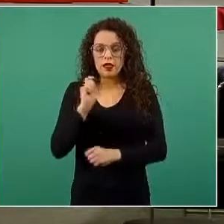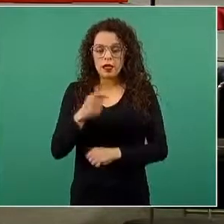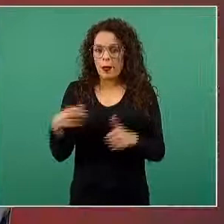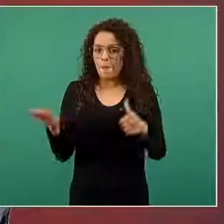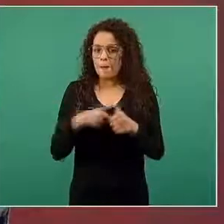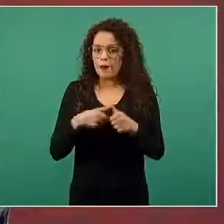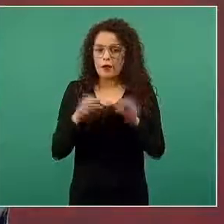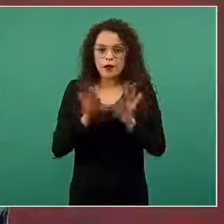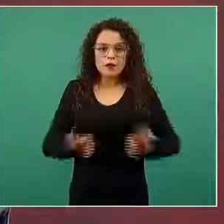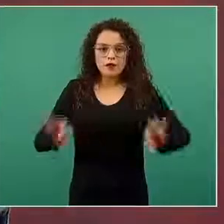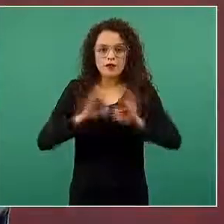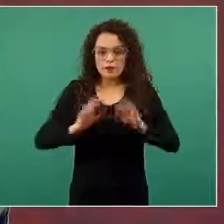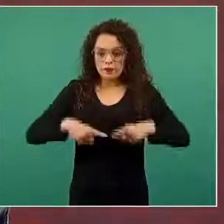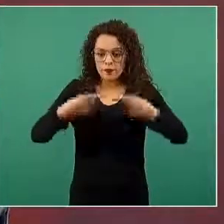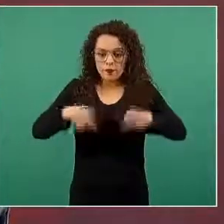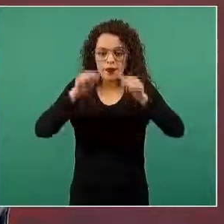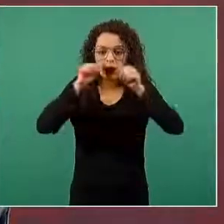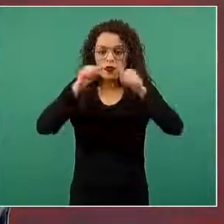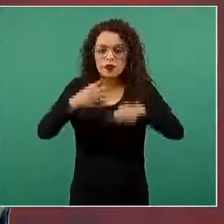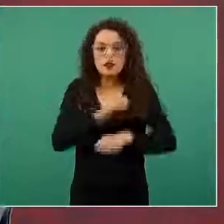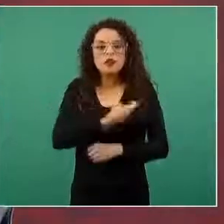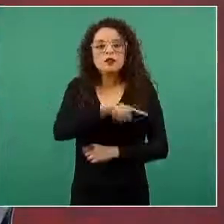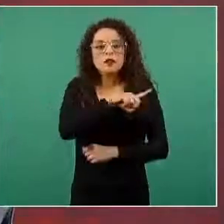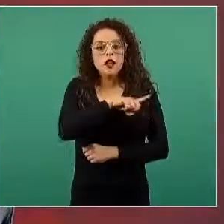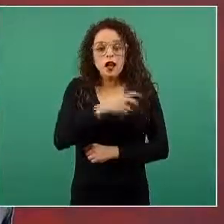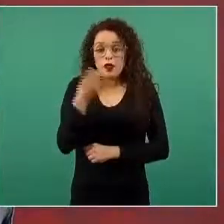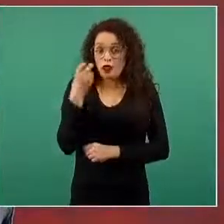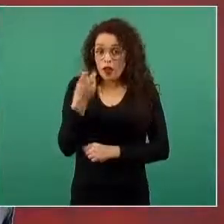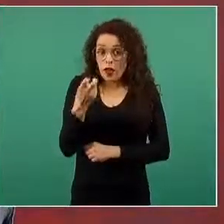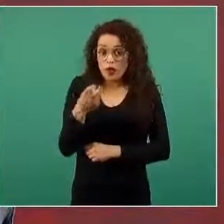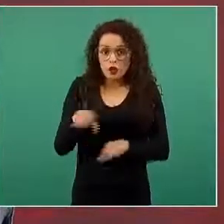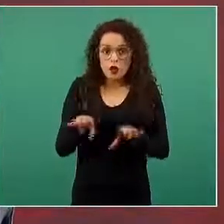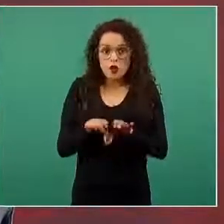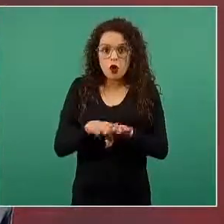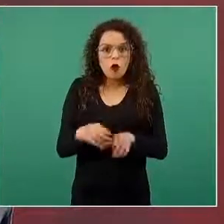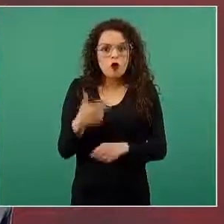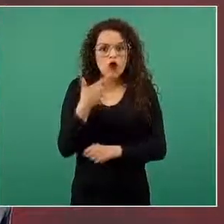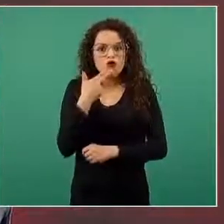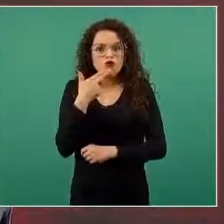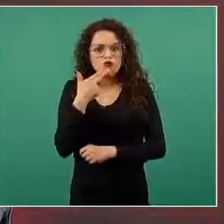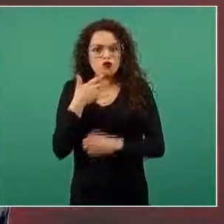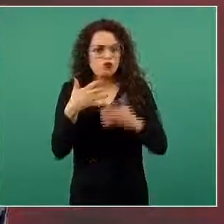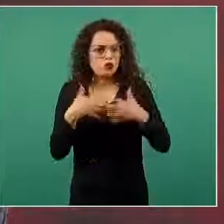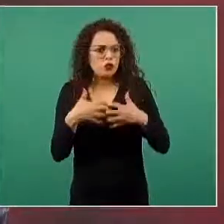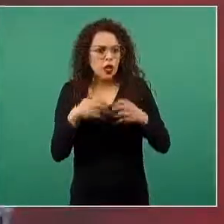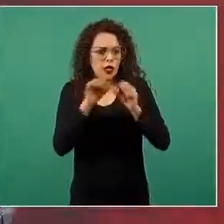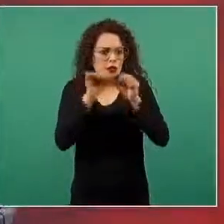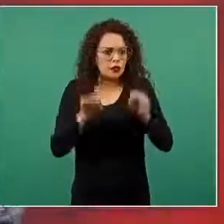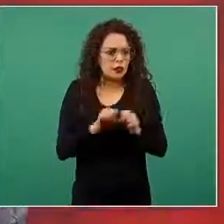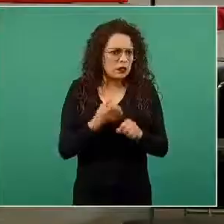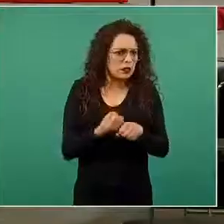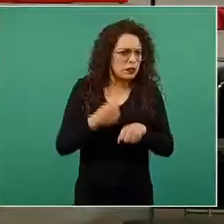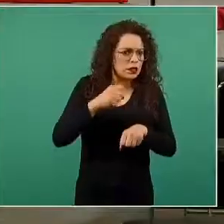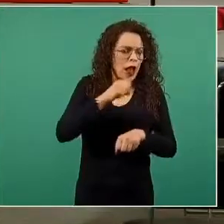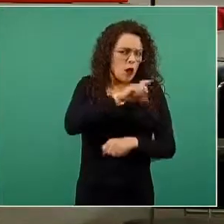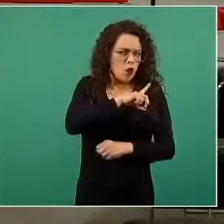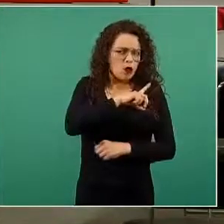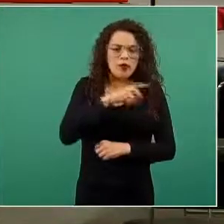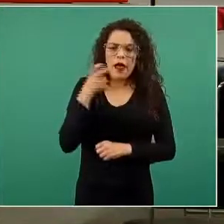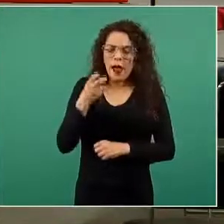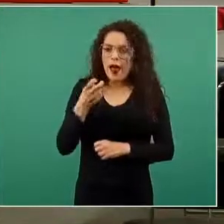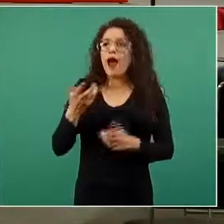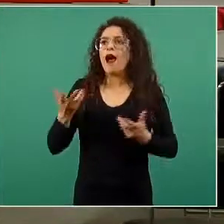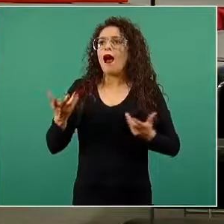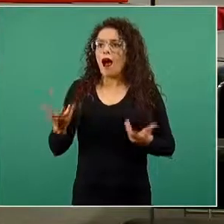Atención Primaria de la Salud. Y este modelo de organización y funcionamiento de los sistemas de salud ha sido el que ha guiado el desarrollo